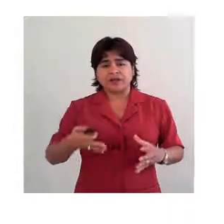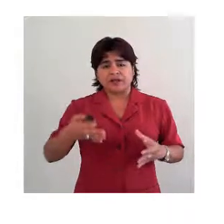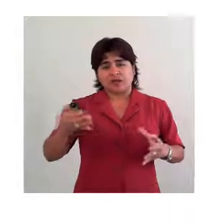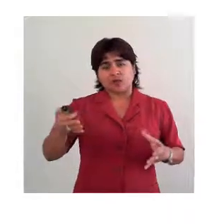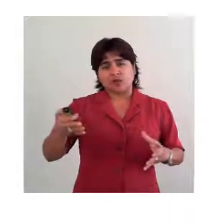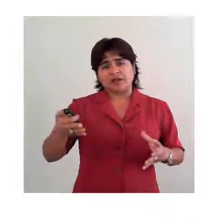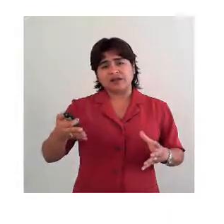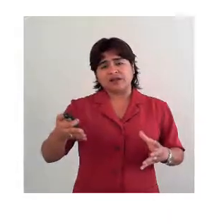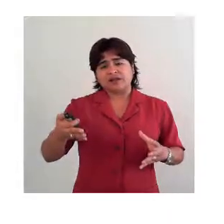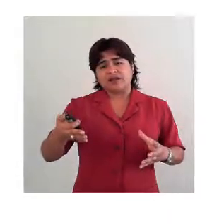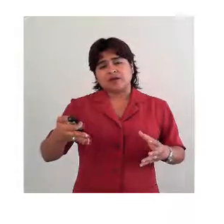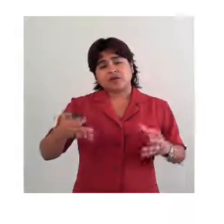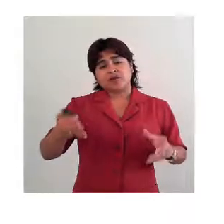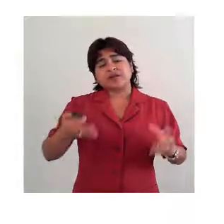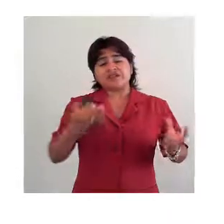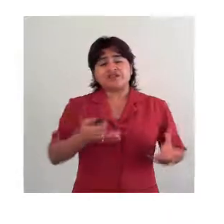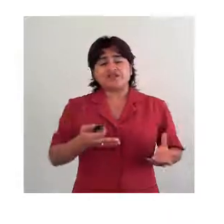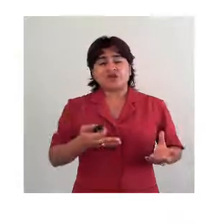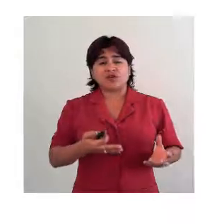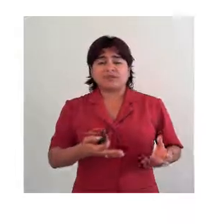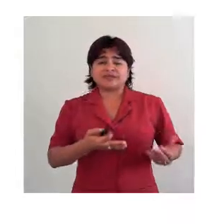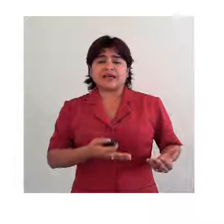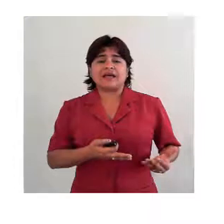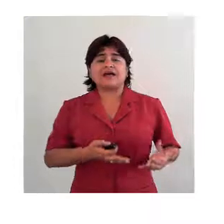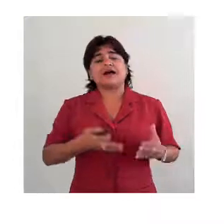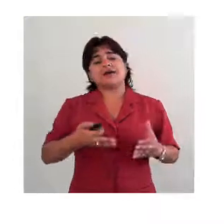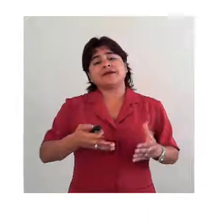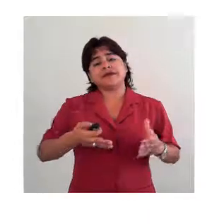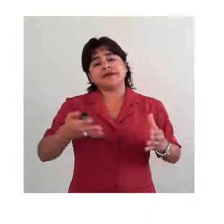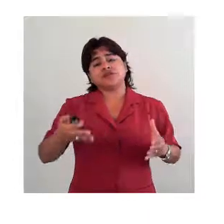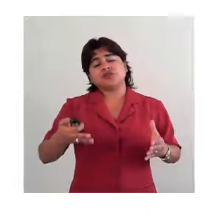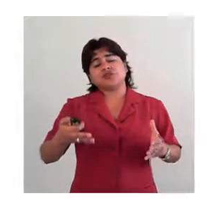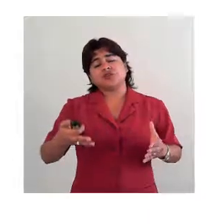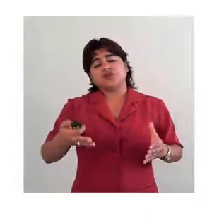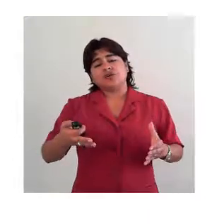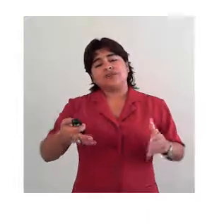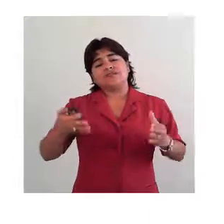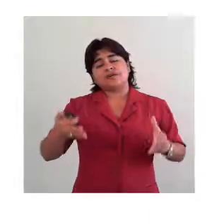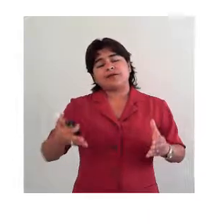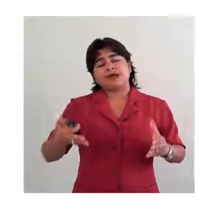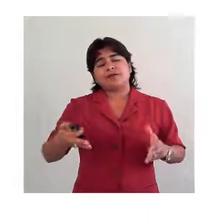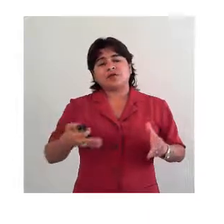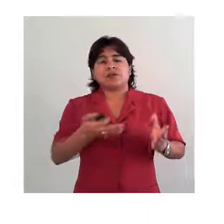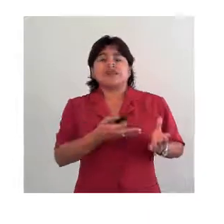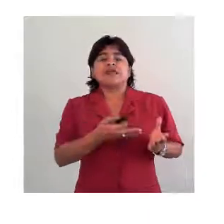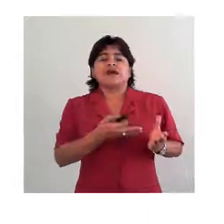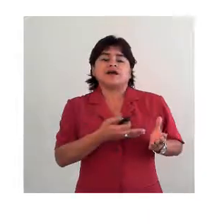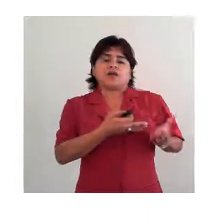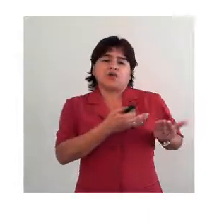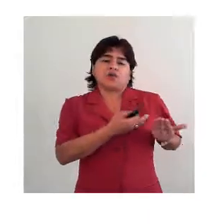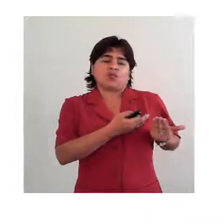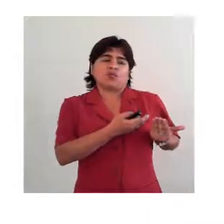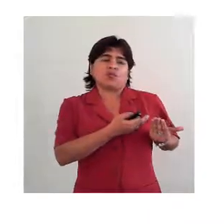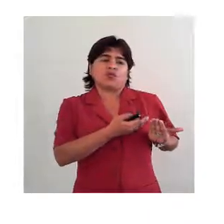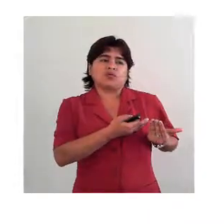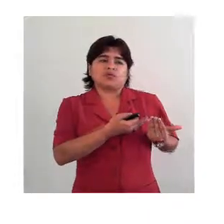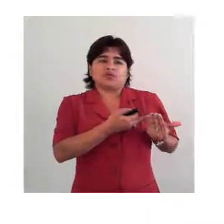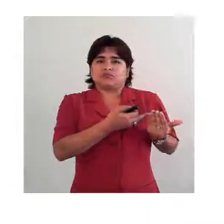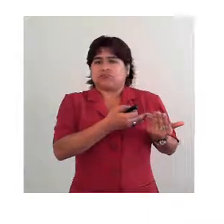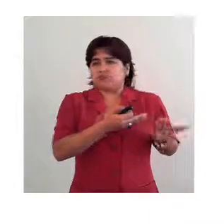obras en los cuales los hombres de la historia pasada han hecho, han trabajado y queda